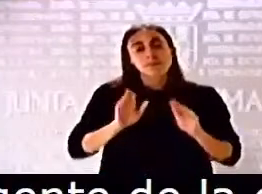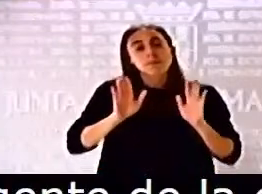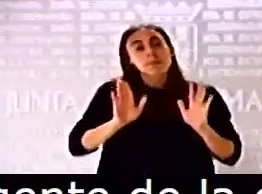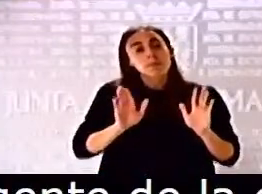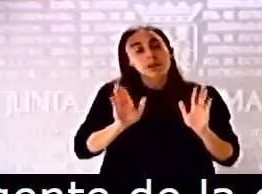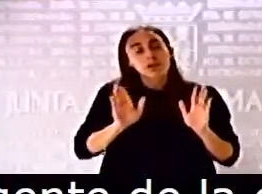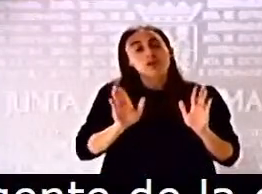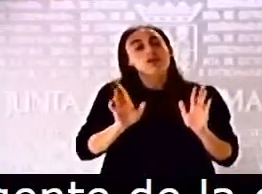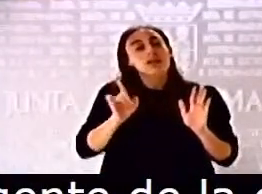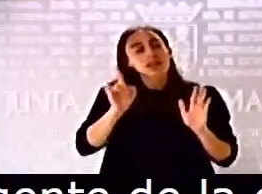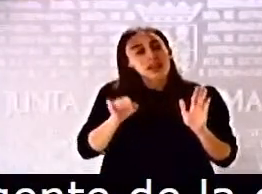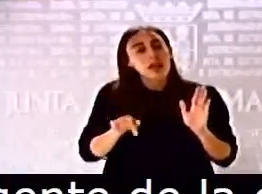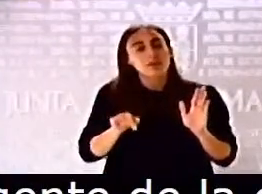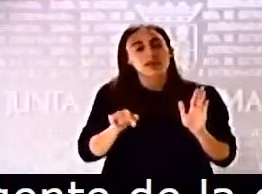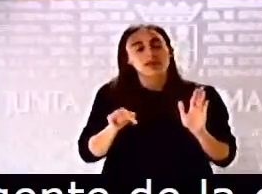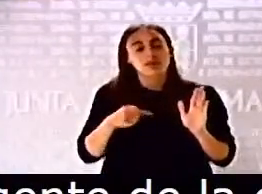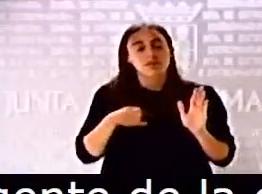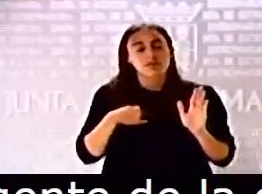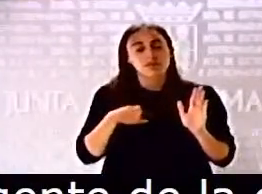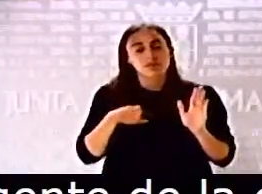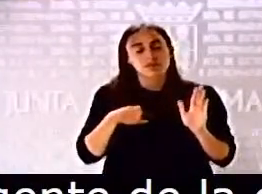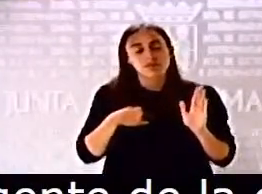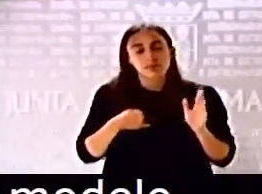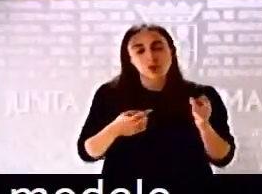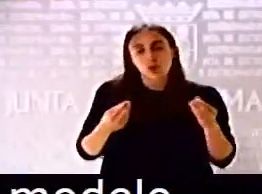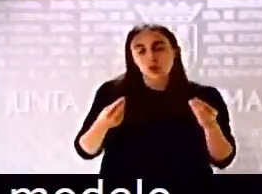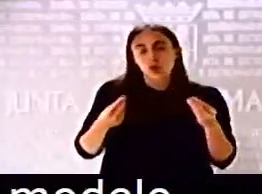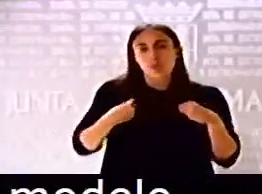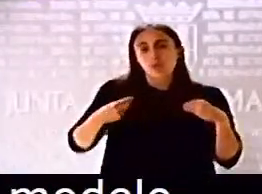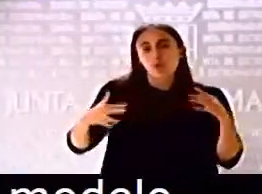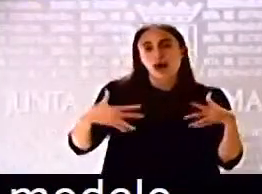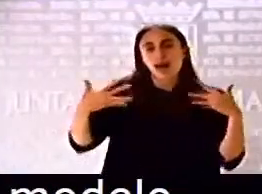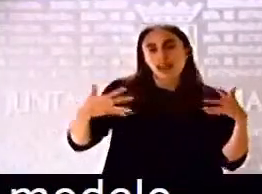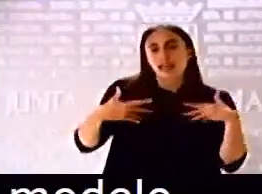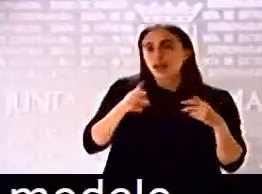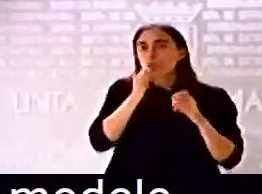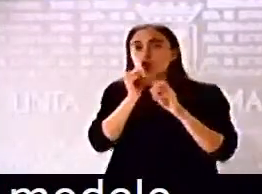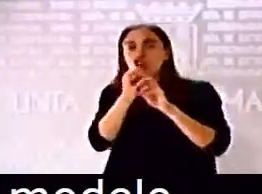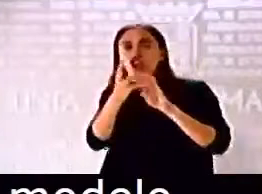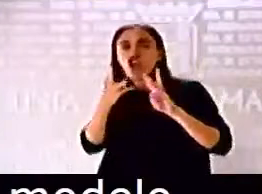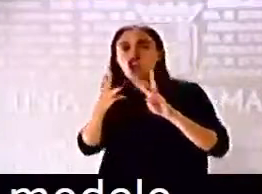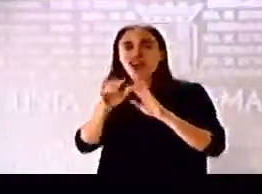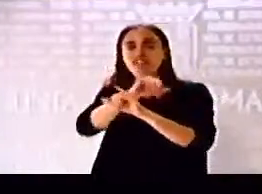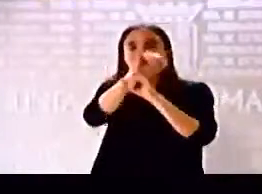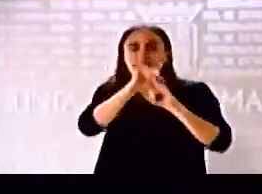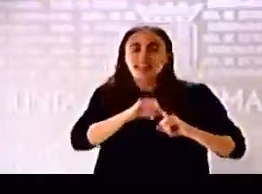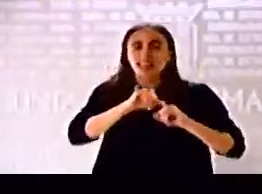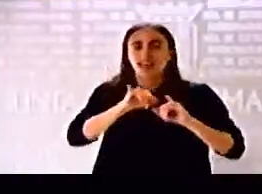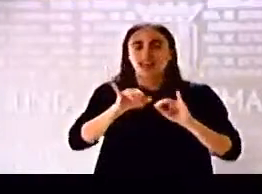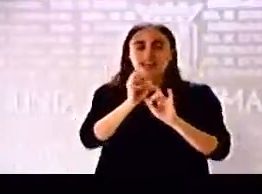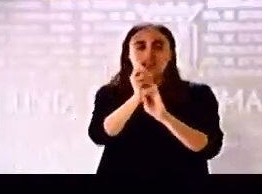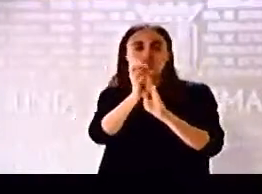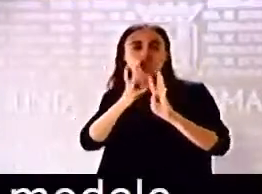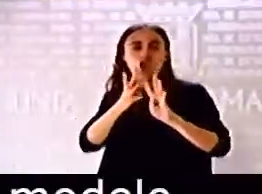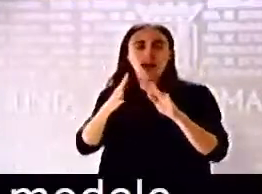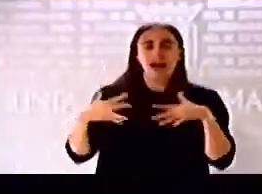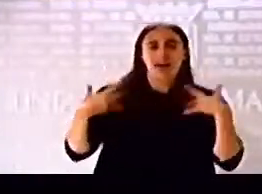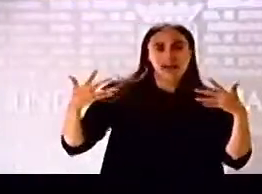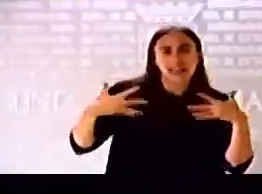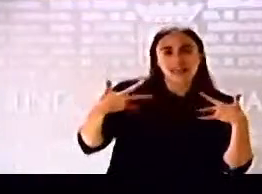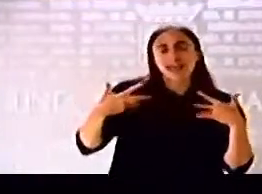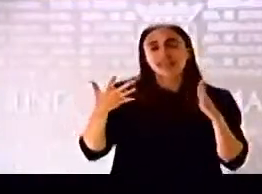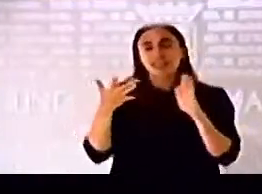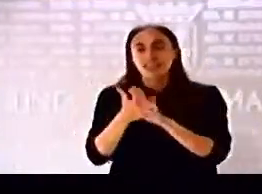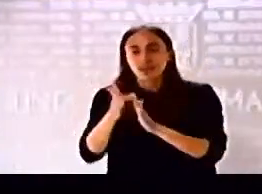al mismo tiempo vivo una enorme alegría de ver esas colas de la felicidad, esas colas de la alegría, de llegar al